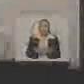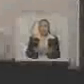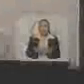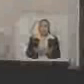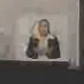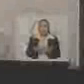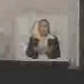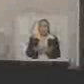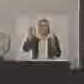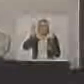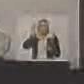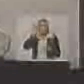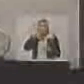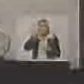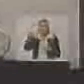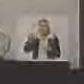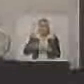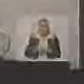gracias.